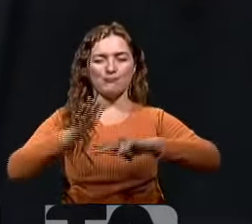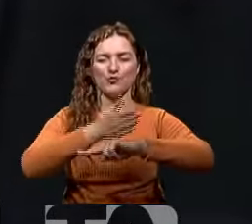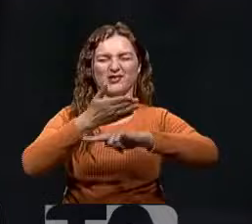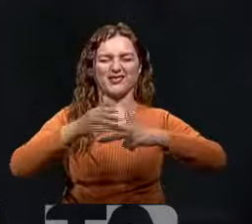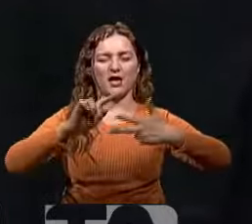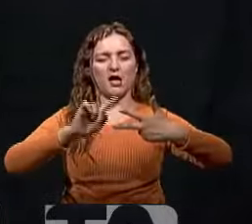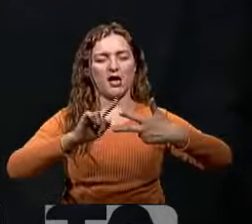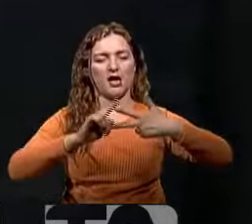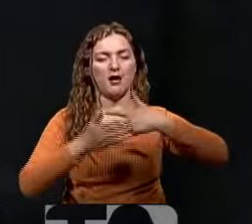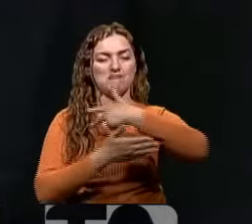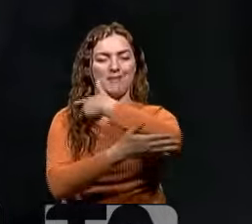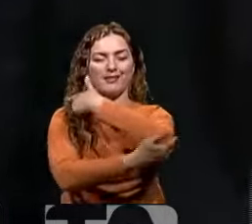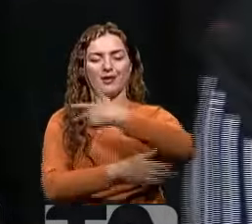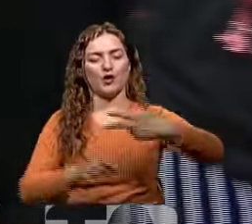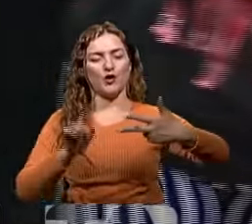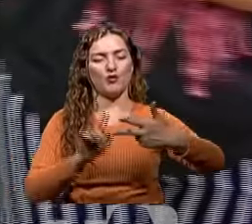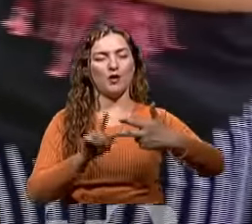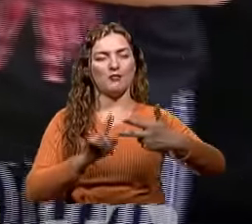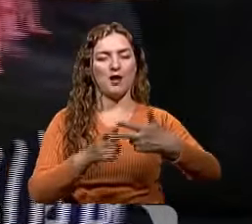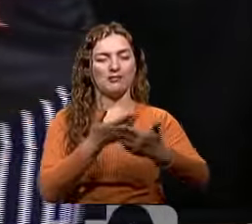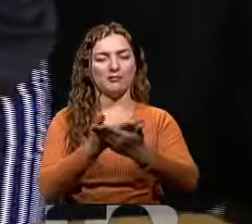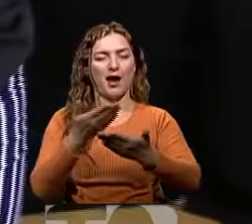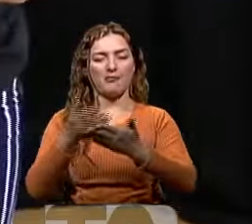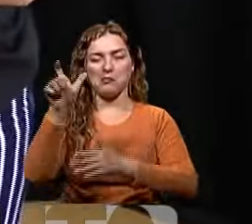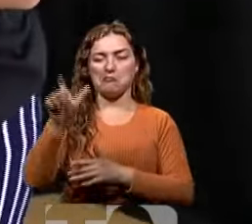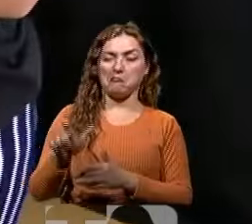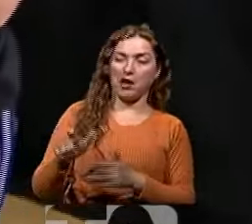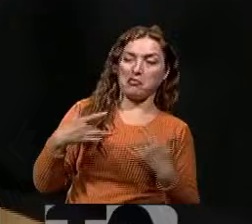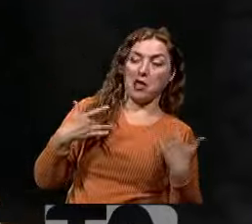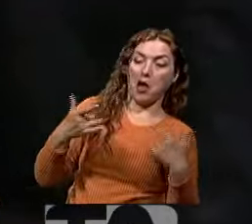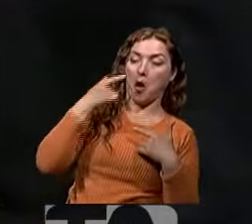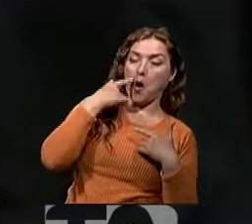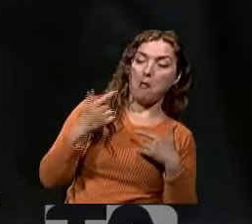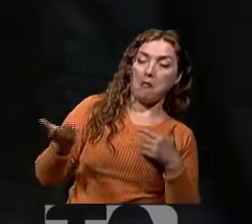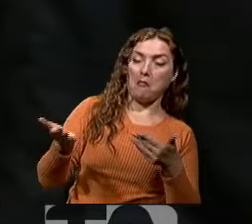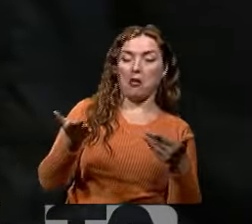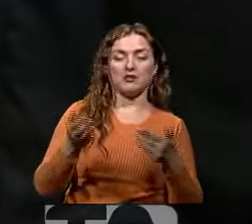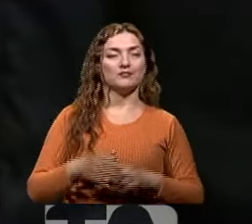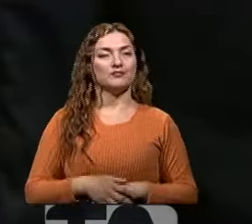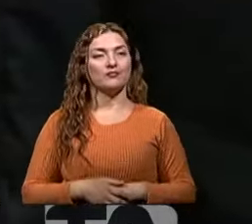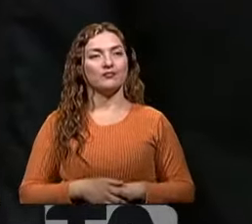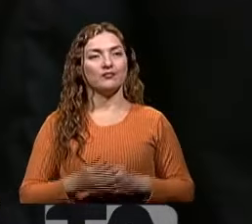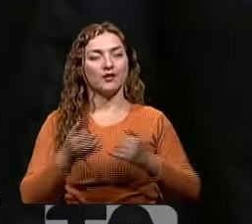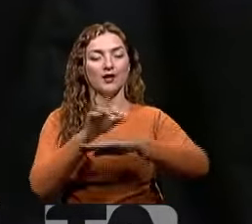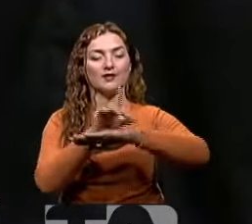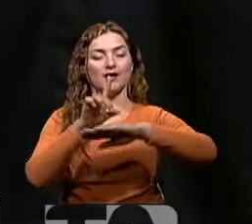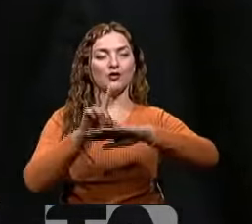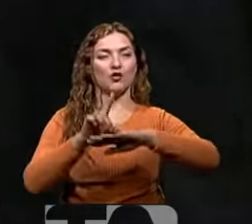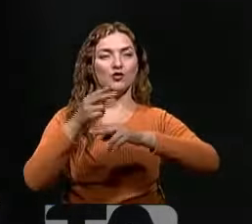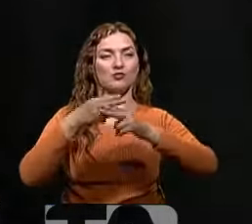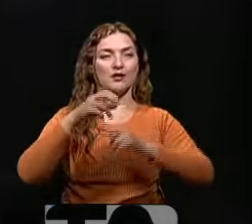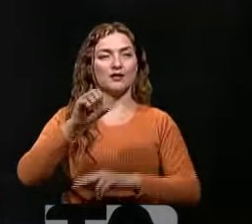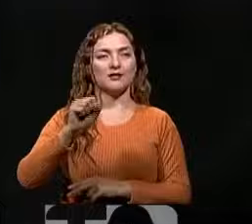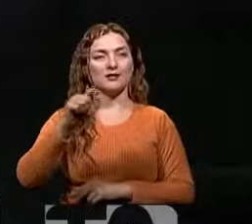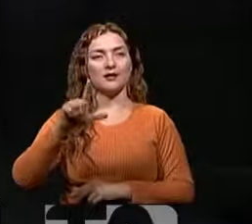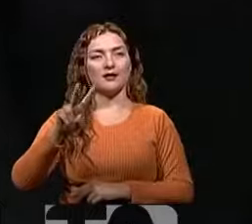van a exponer en la inauguración de Leiford Teatro. Justamente estamos con el director, quien es Salvador Pimentel, para que nos cuente un